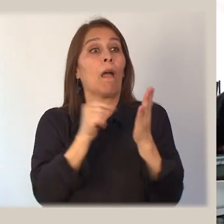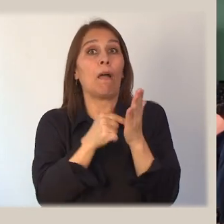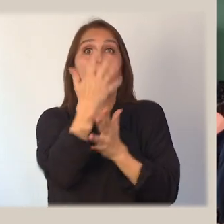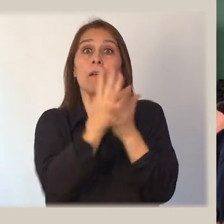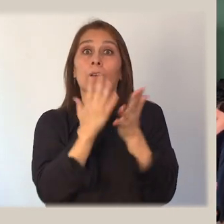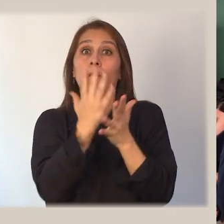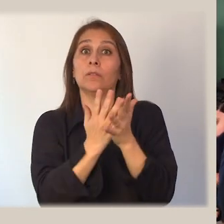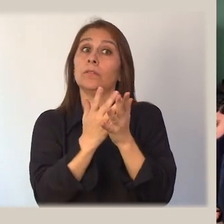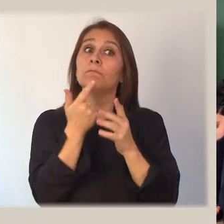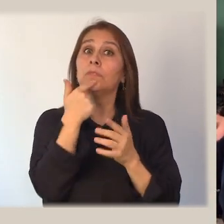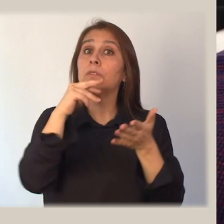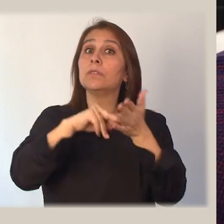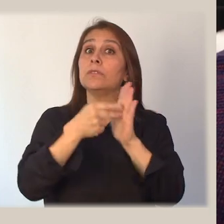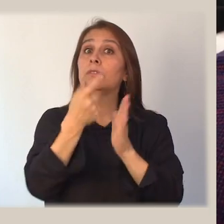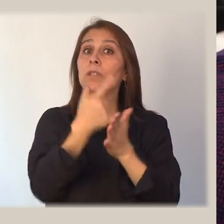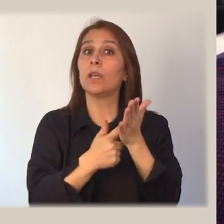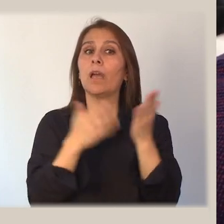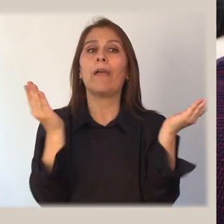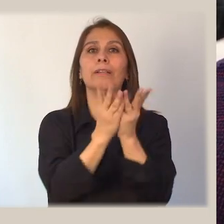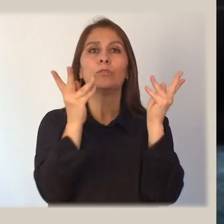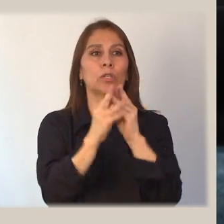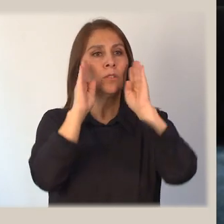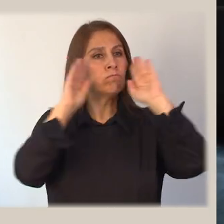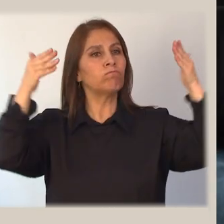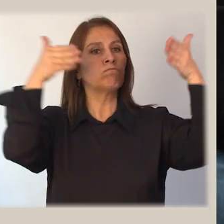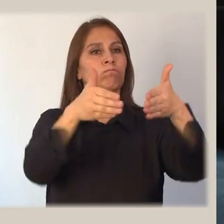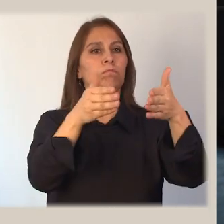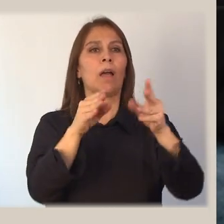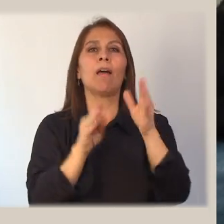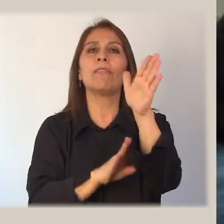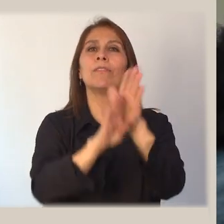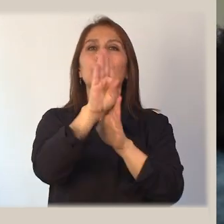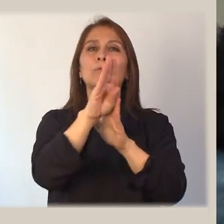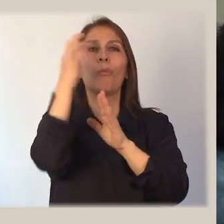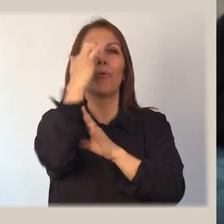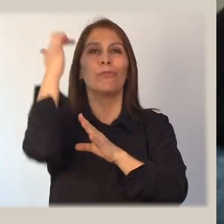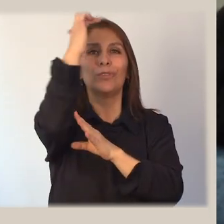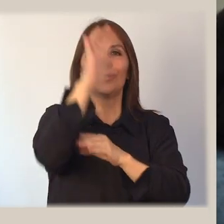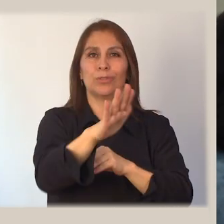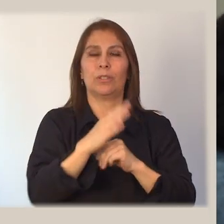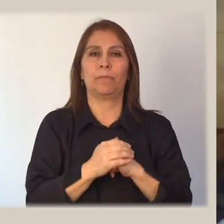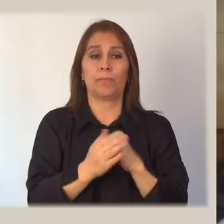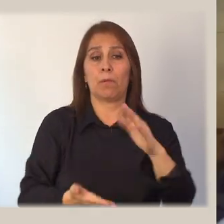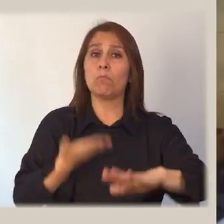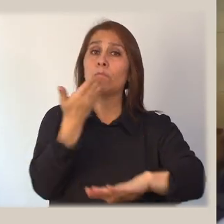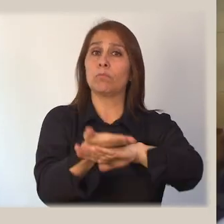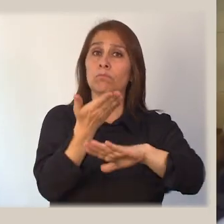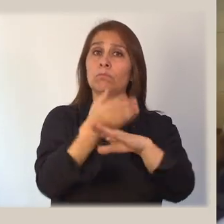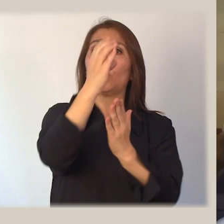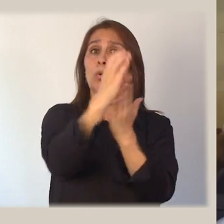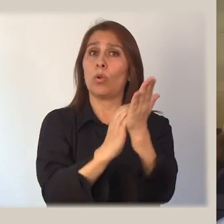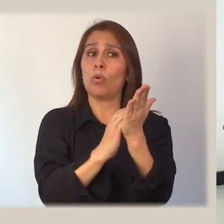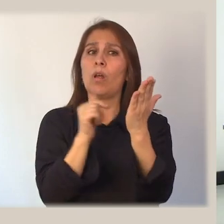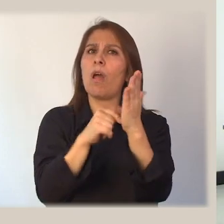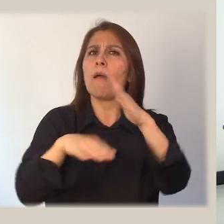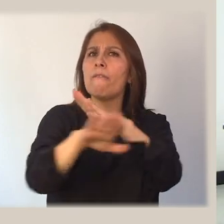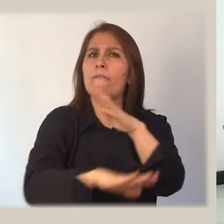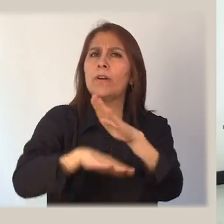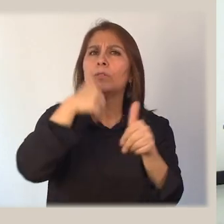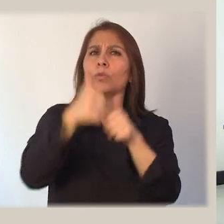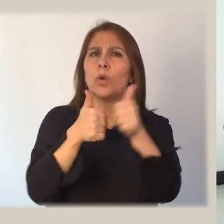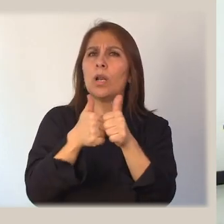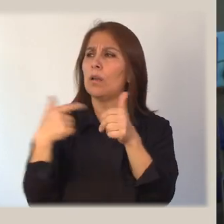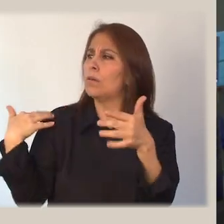ratifica que la universidad asume a sus estudiantes como centro del proyecto de formación profesional, desde propuestas curriculares que se fundamentan